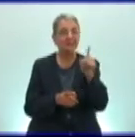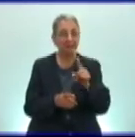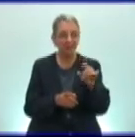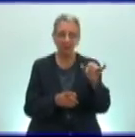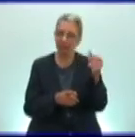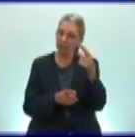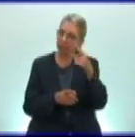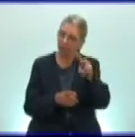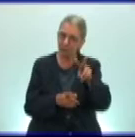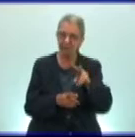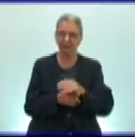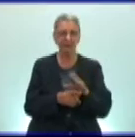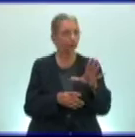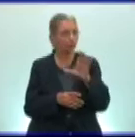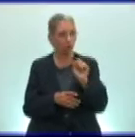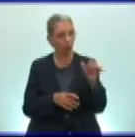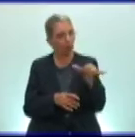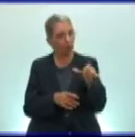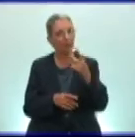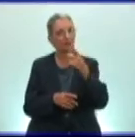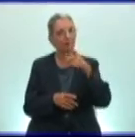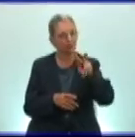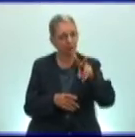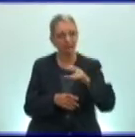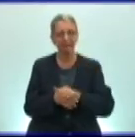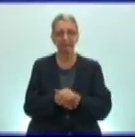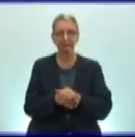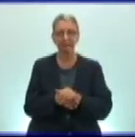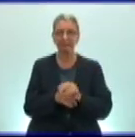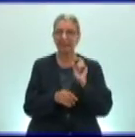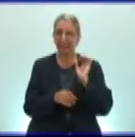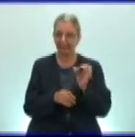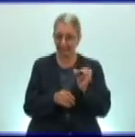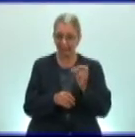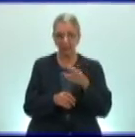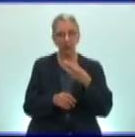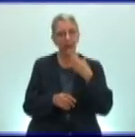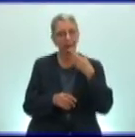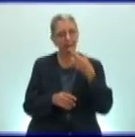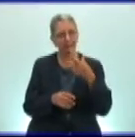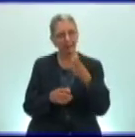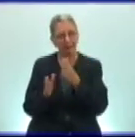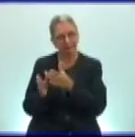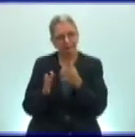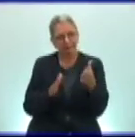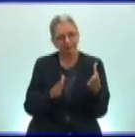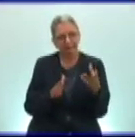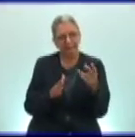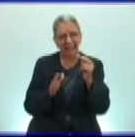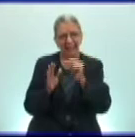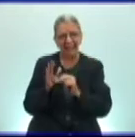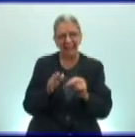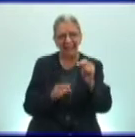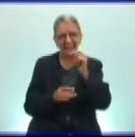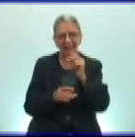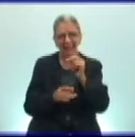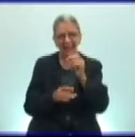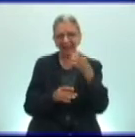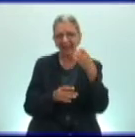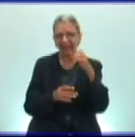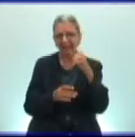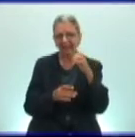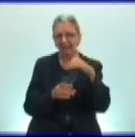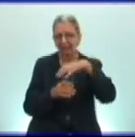hemos visto hasta el momento, están en condiciones de responder, por ejemplo, cuántos niveles de energía tiene este átomo en